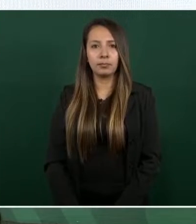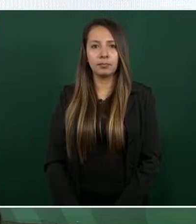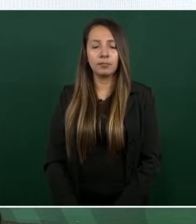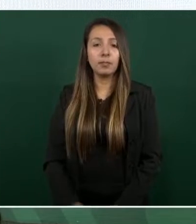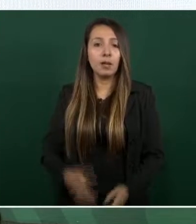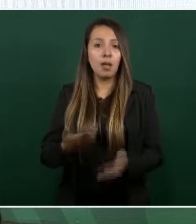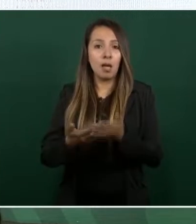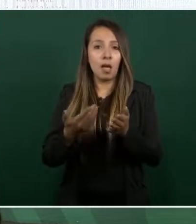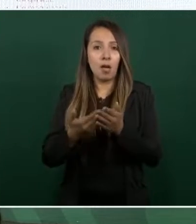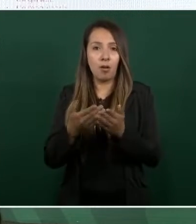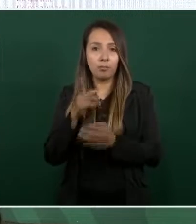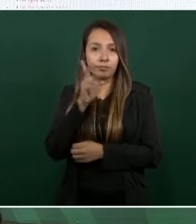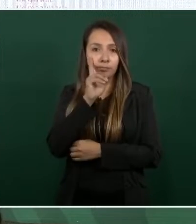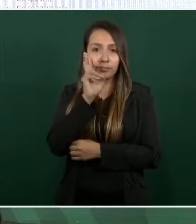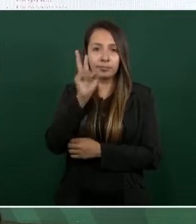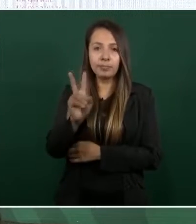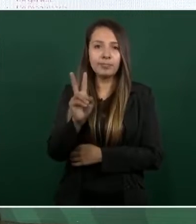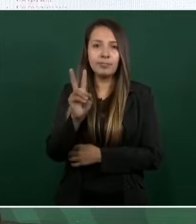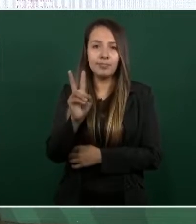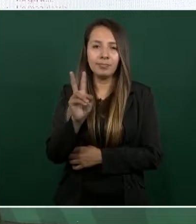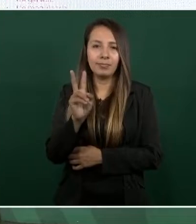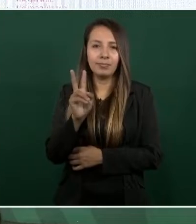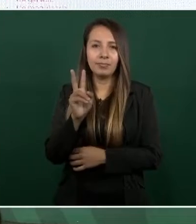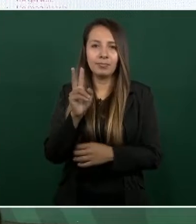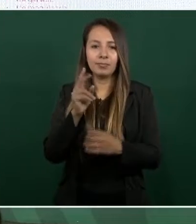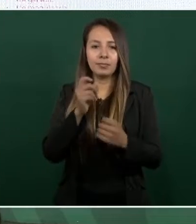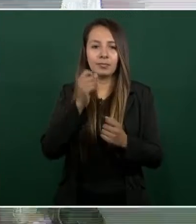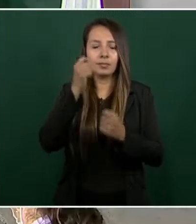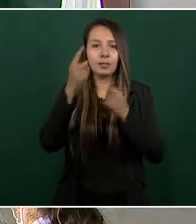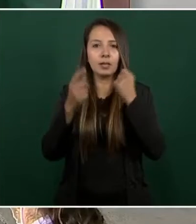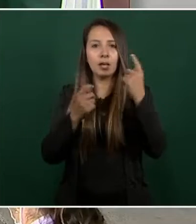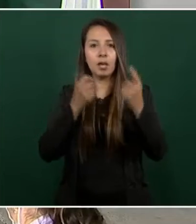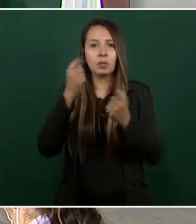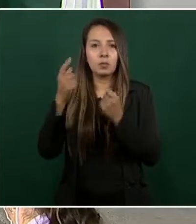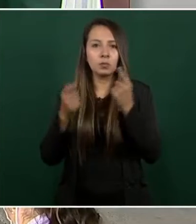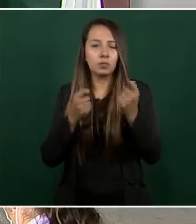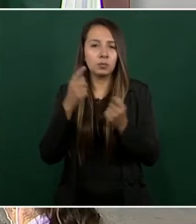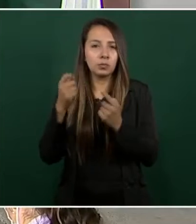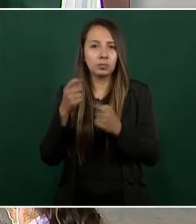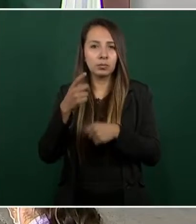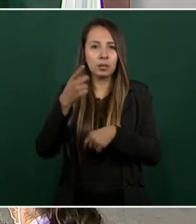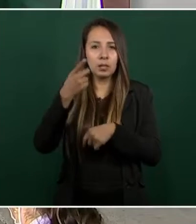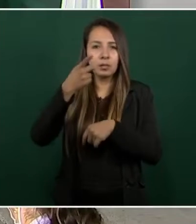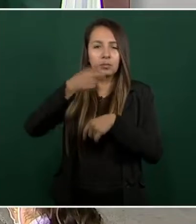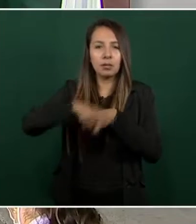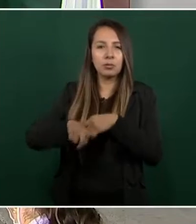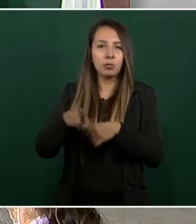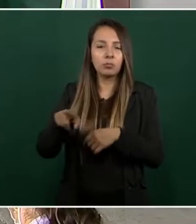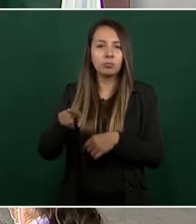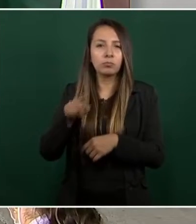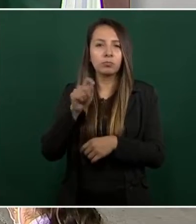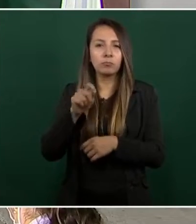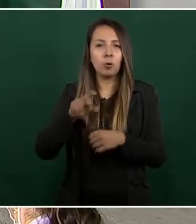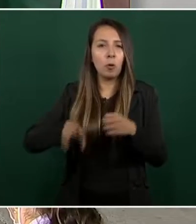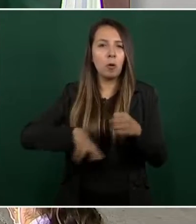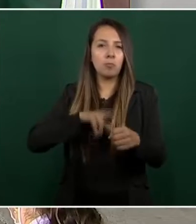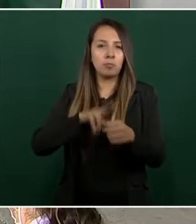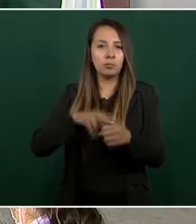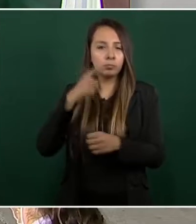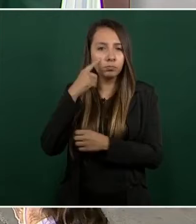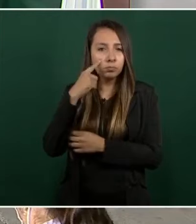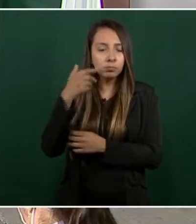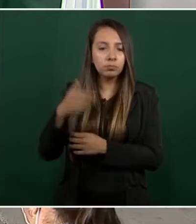Ahora vamos con algunos específicos delitos del fuero común. Aquí tenemos